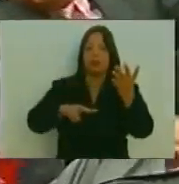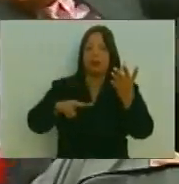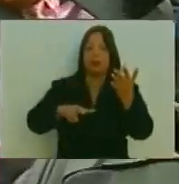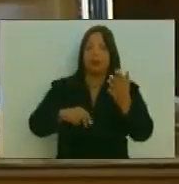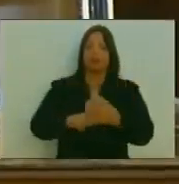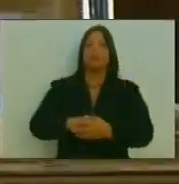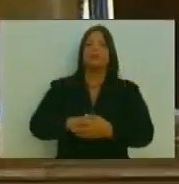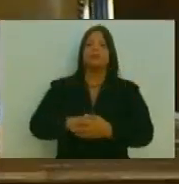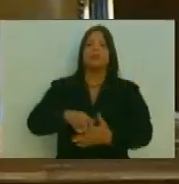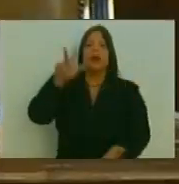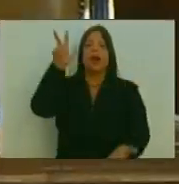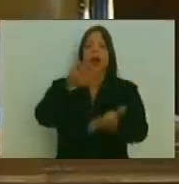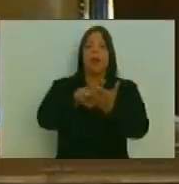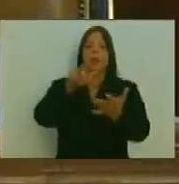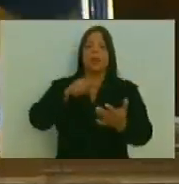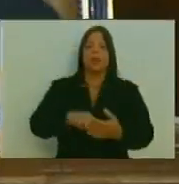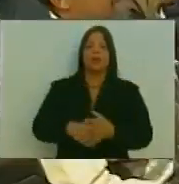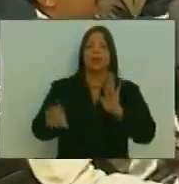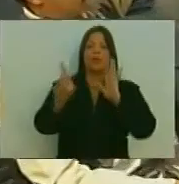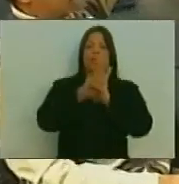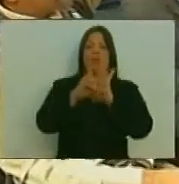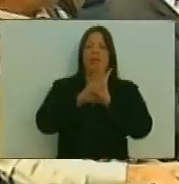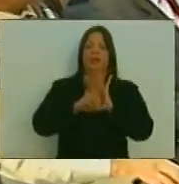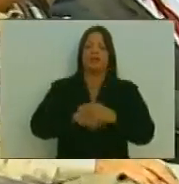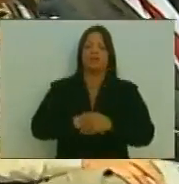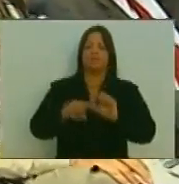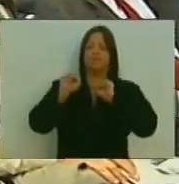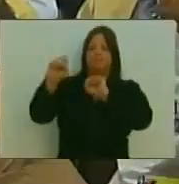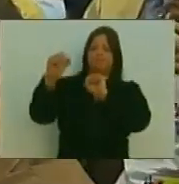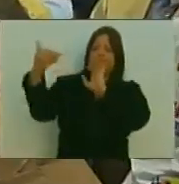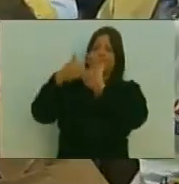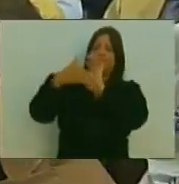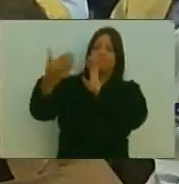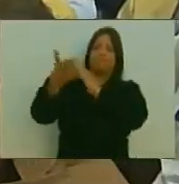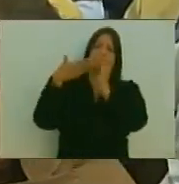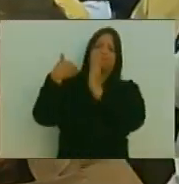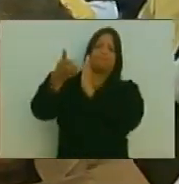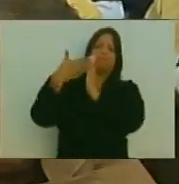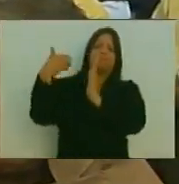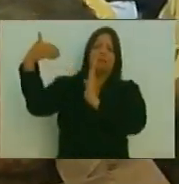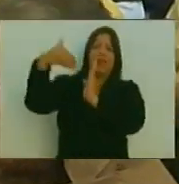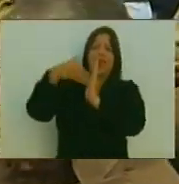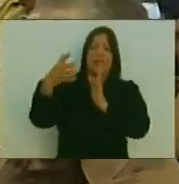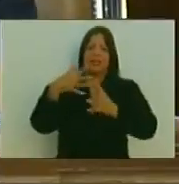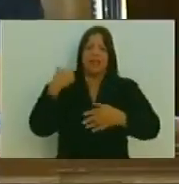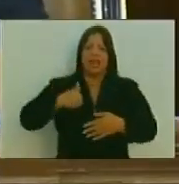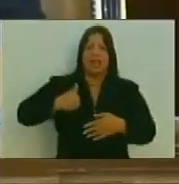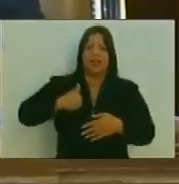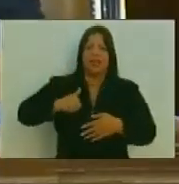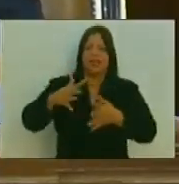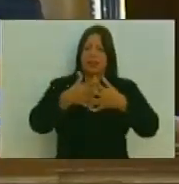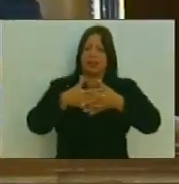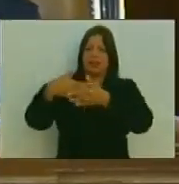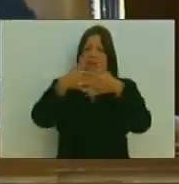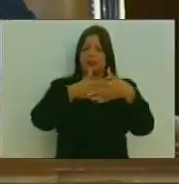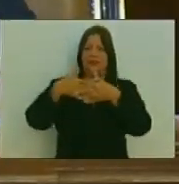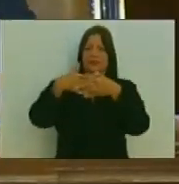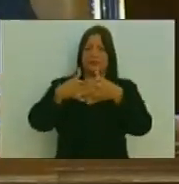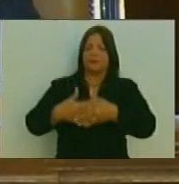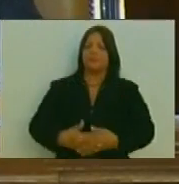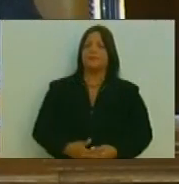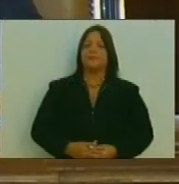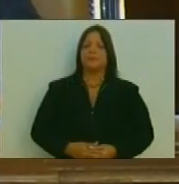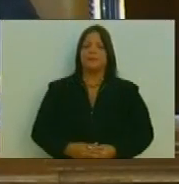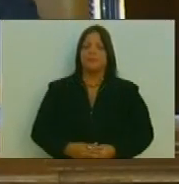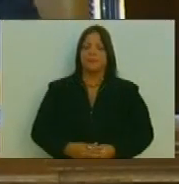vicepresidente. Aprobado decreto en rechazo a sanciones ilícitas y unilaterales del gobierno de Canadá y de los